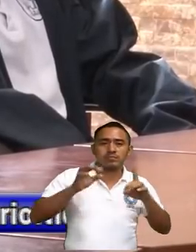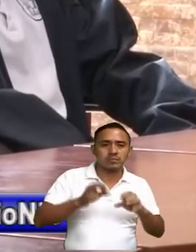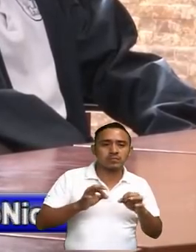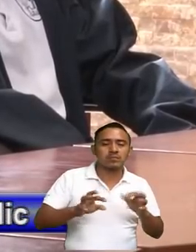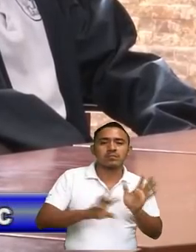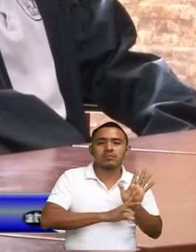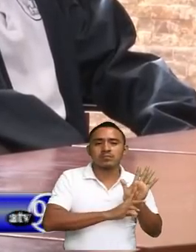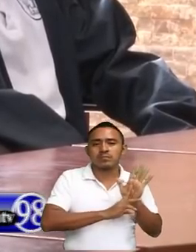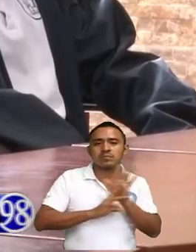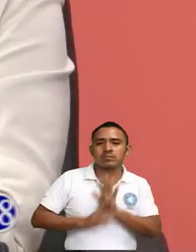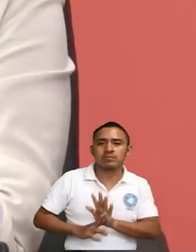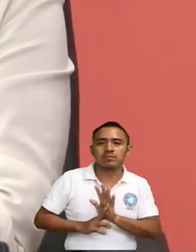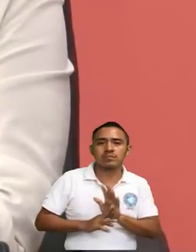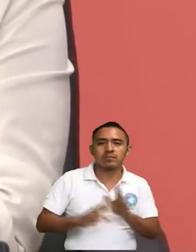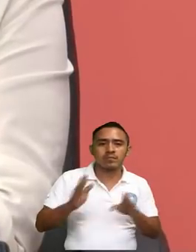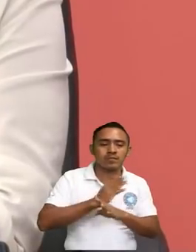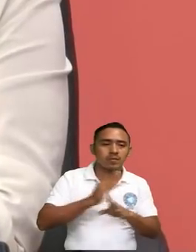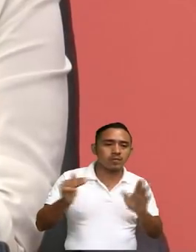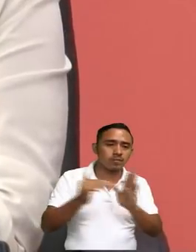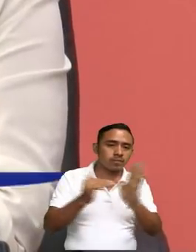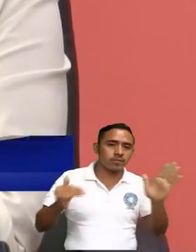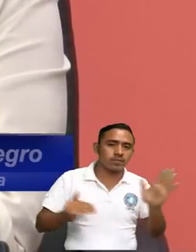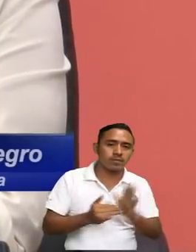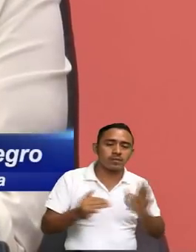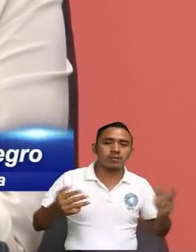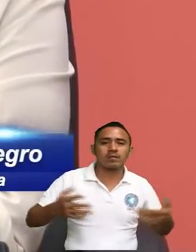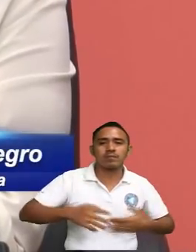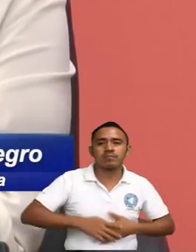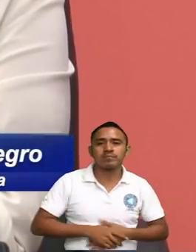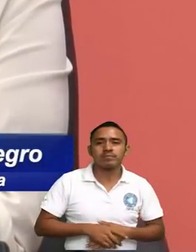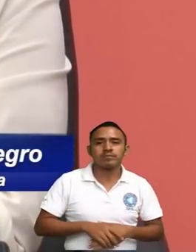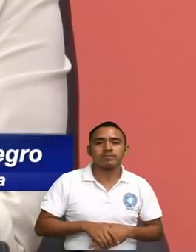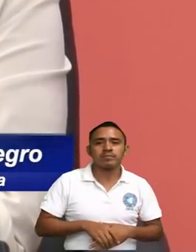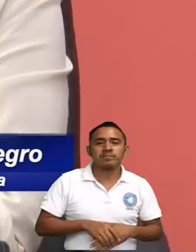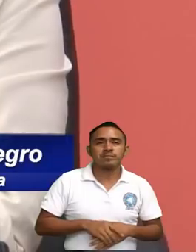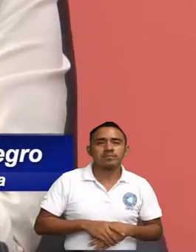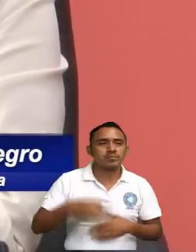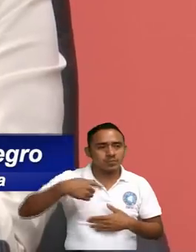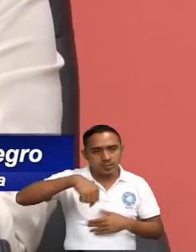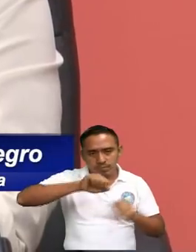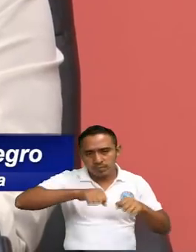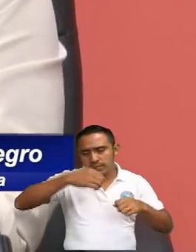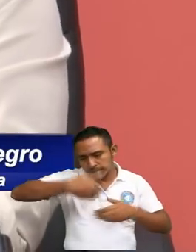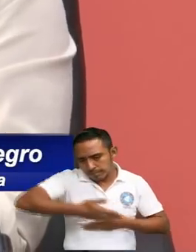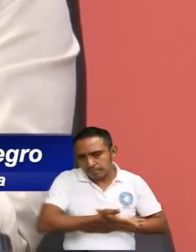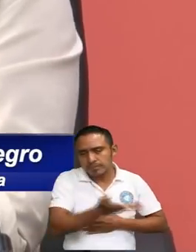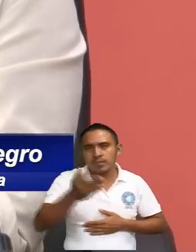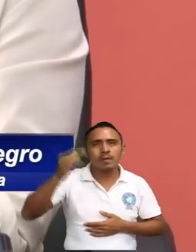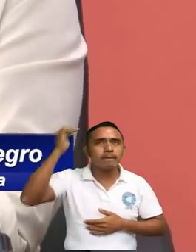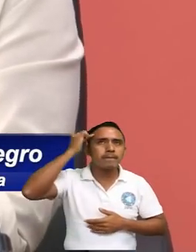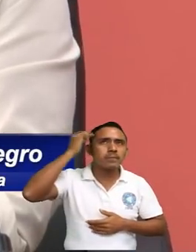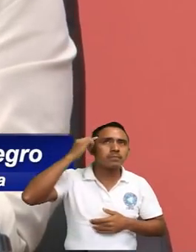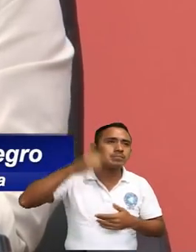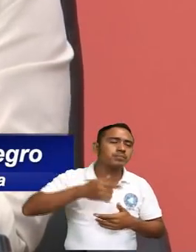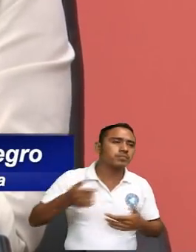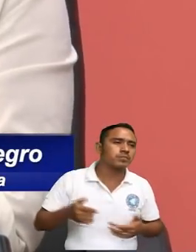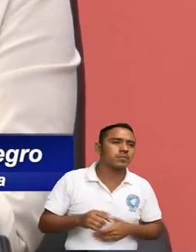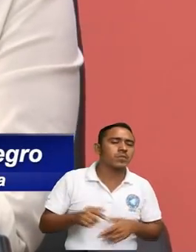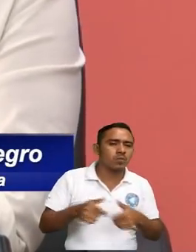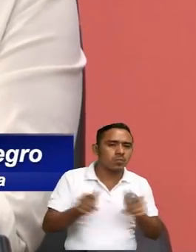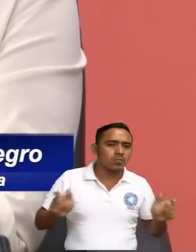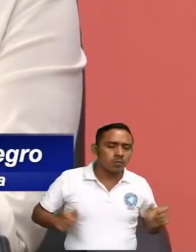representación, ¿verdad?, de las matemáticas de nuestro país. Váyanse pensando en que hay un